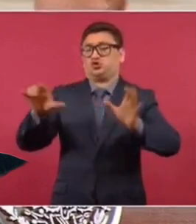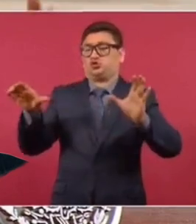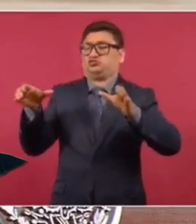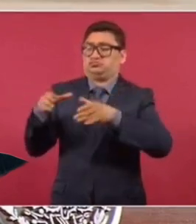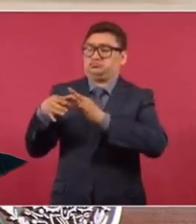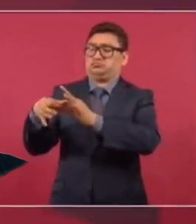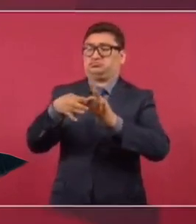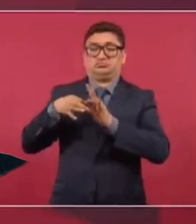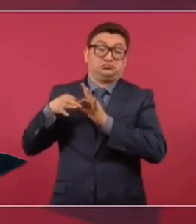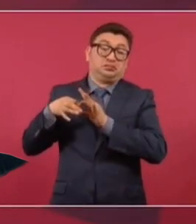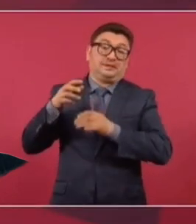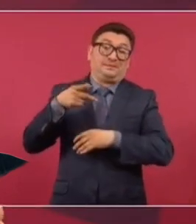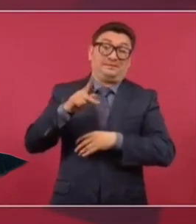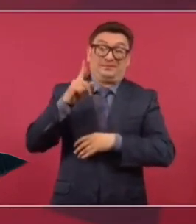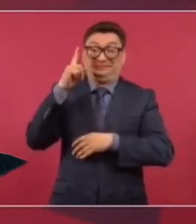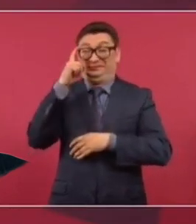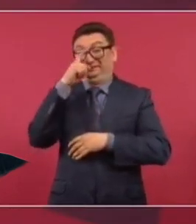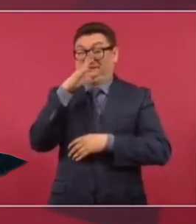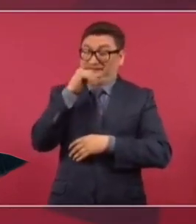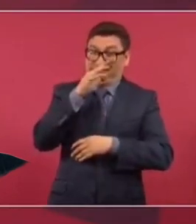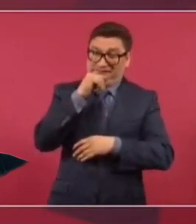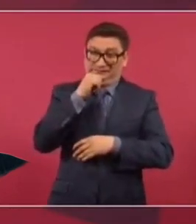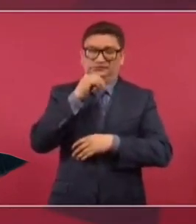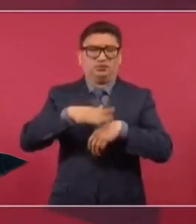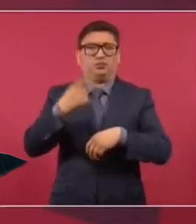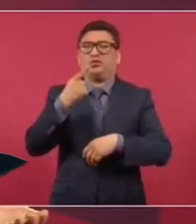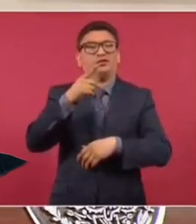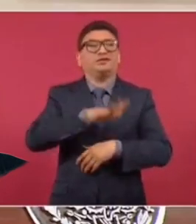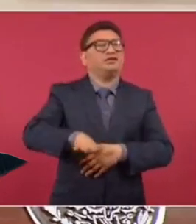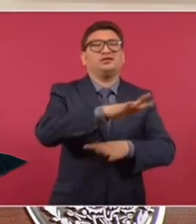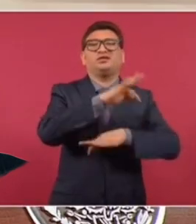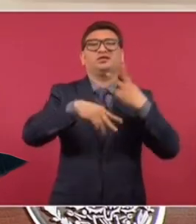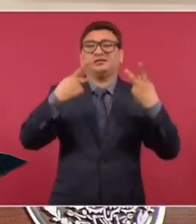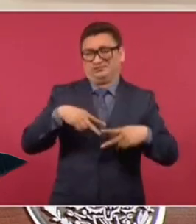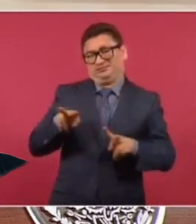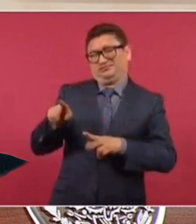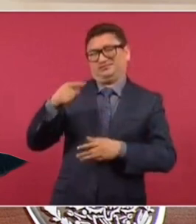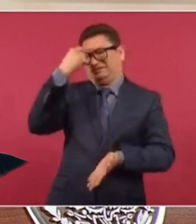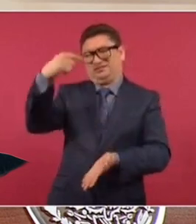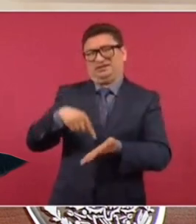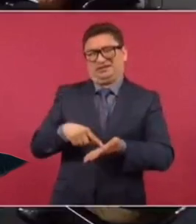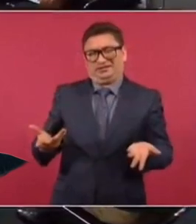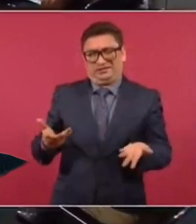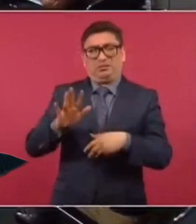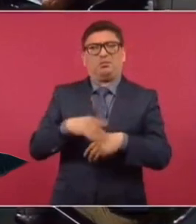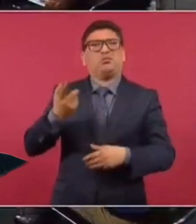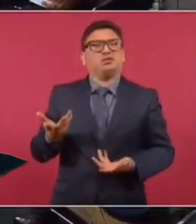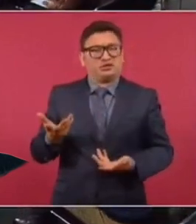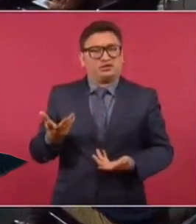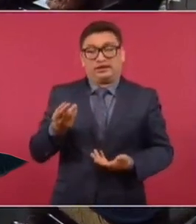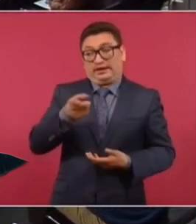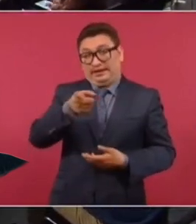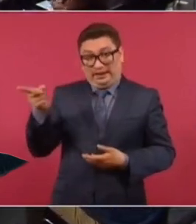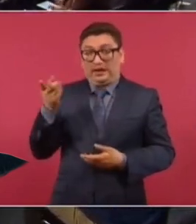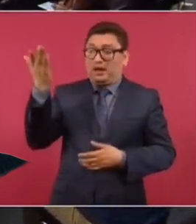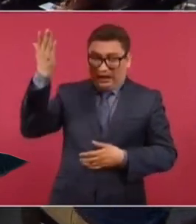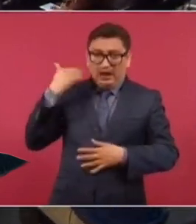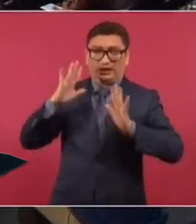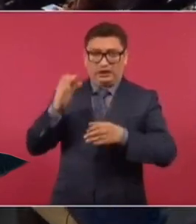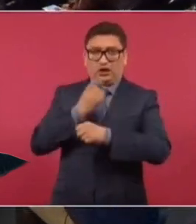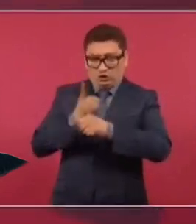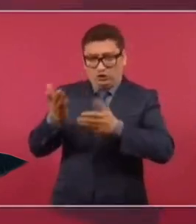agrupando. Nada más que les cuesta trabajo, porque ya la gente no les cree. Porque ellos tuvieron su